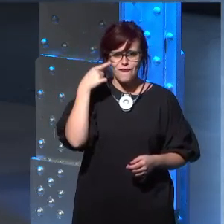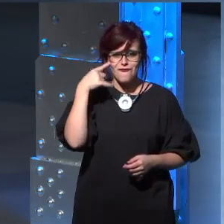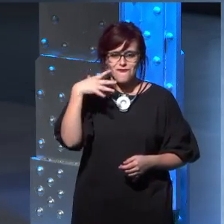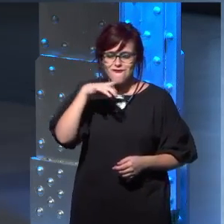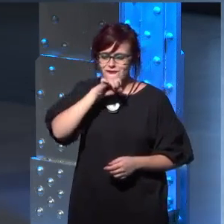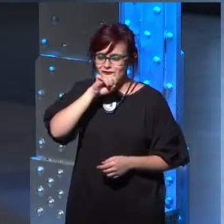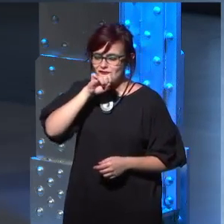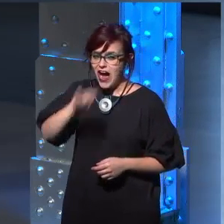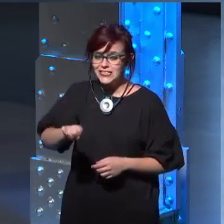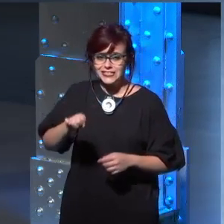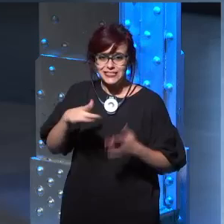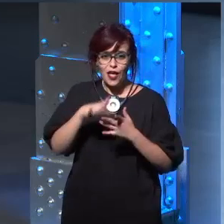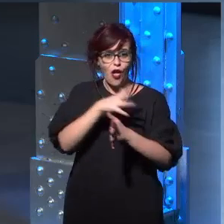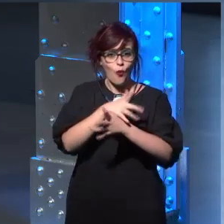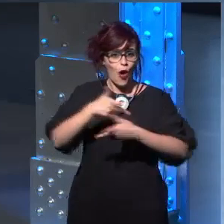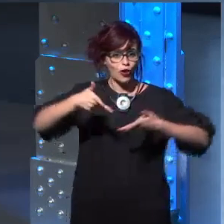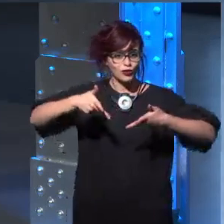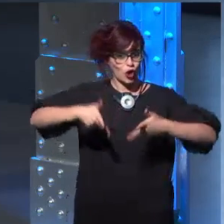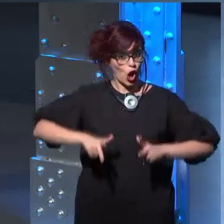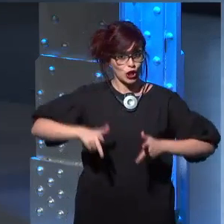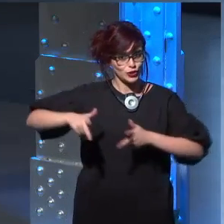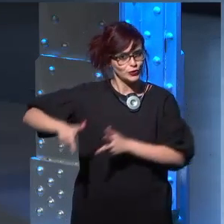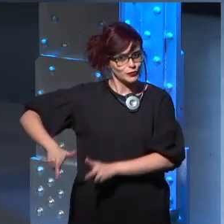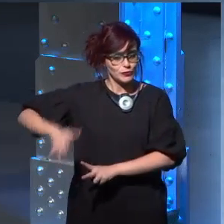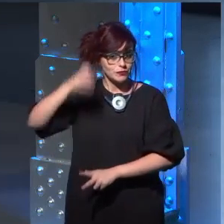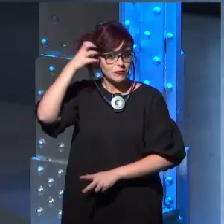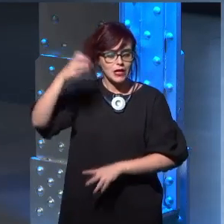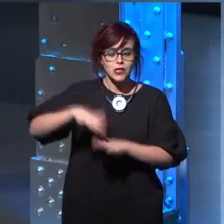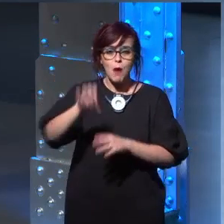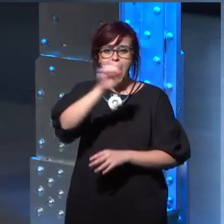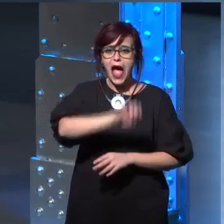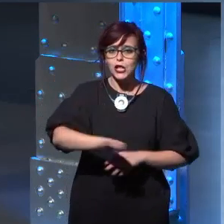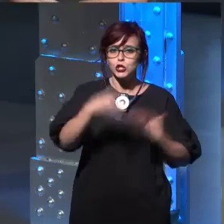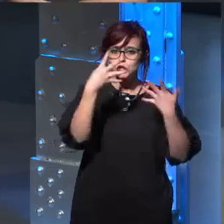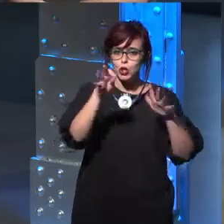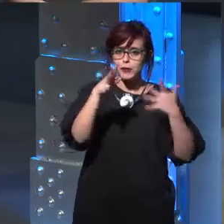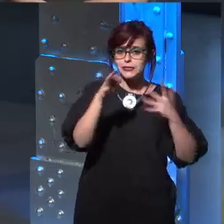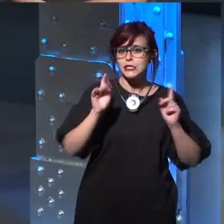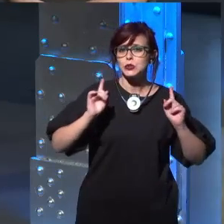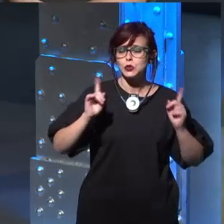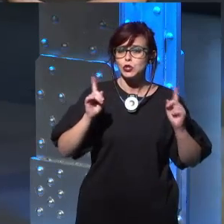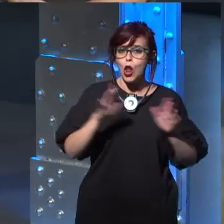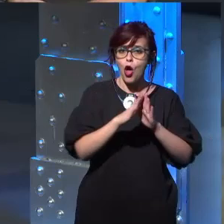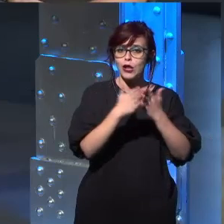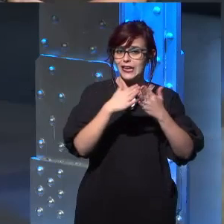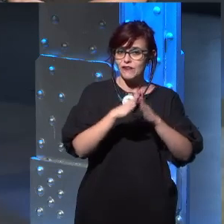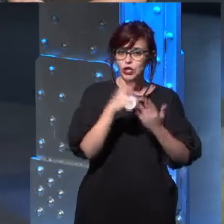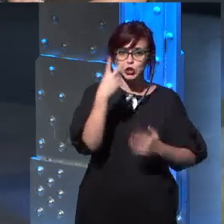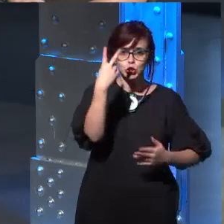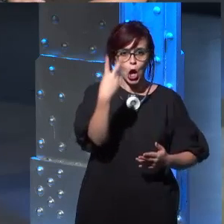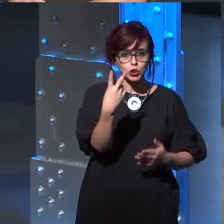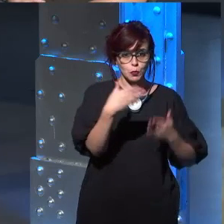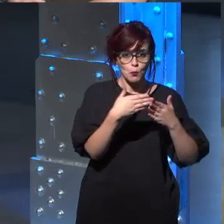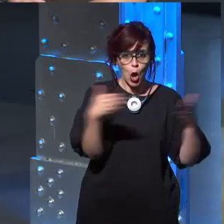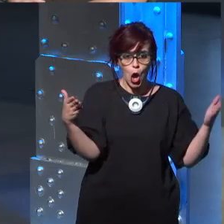course, fueron grandes fans de estos libros, y al final de los años 90,